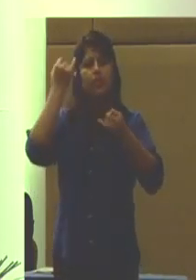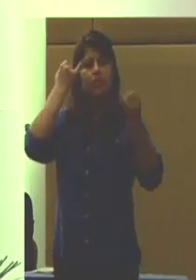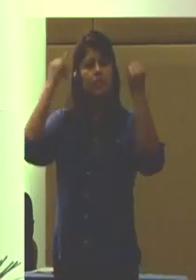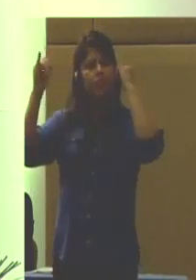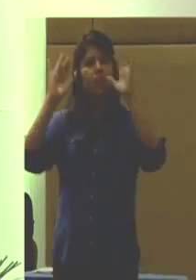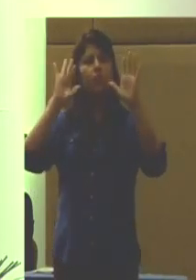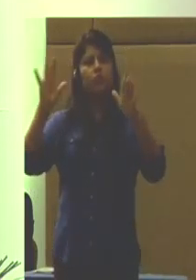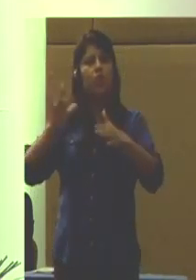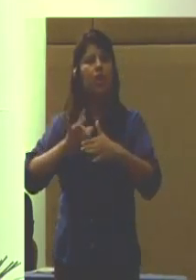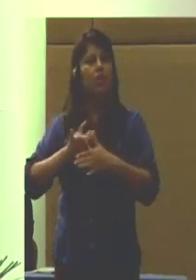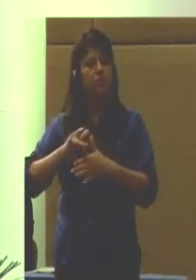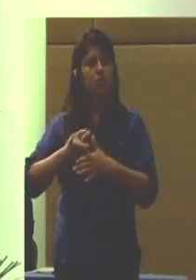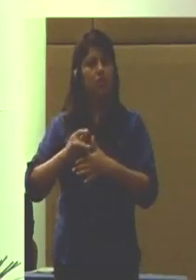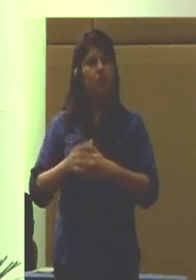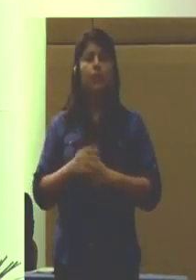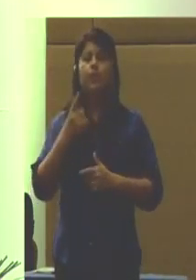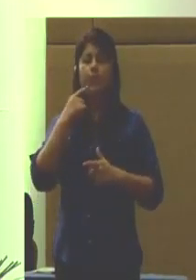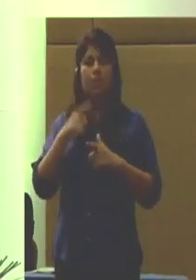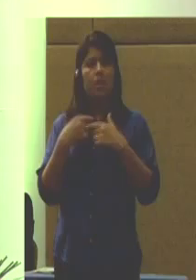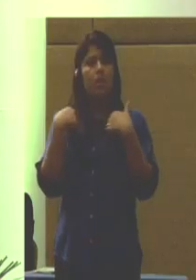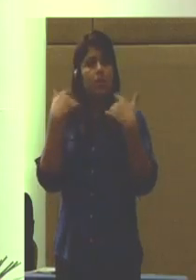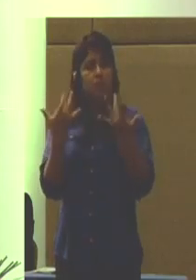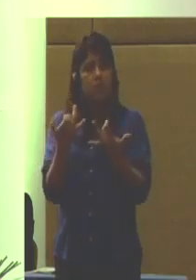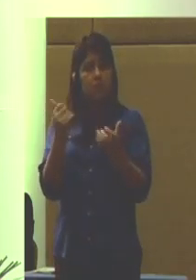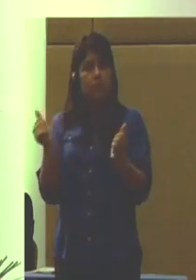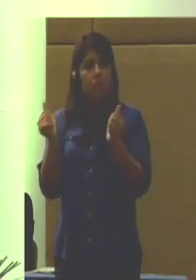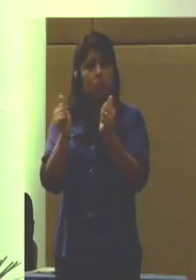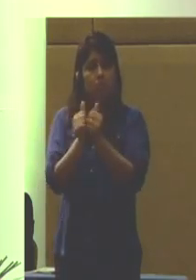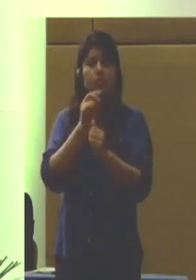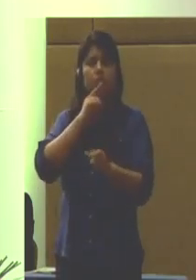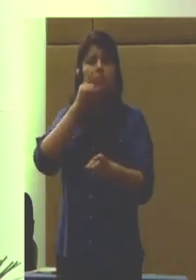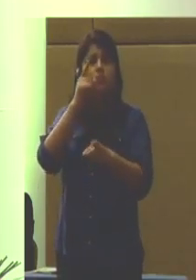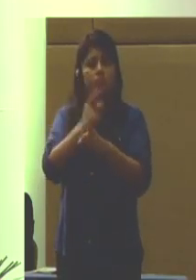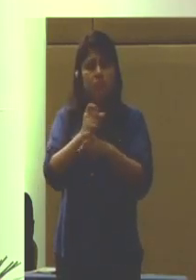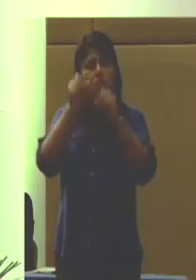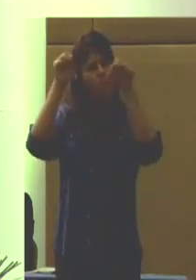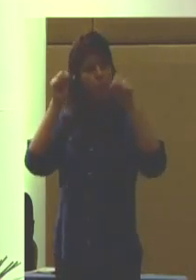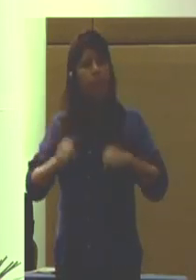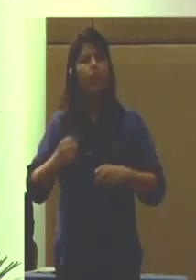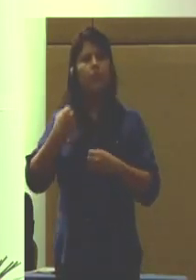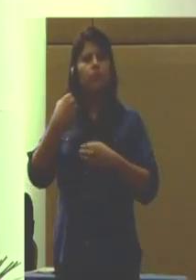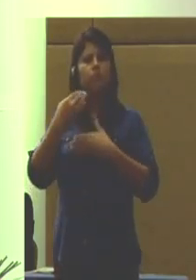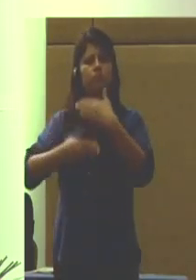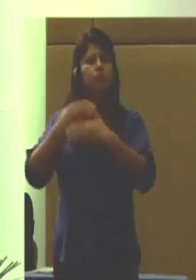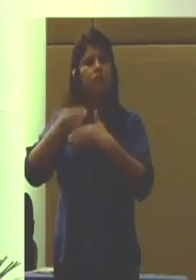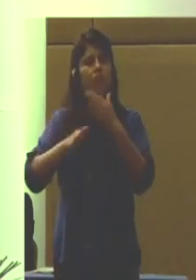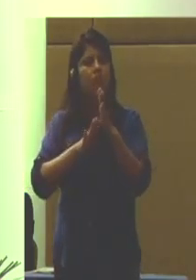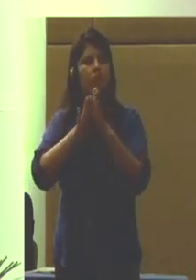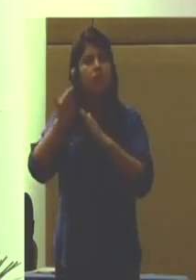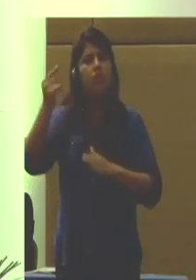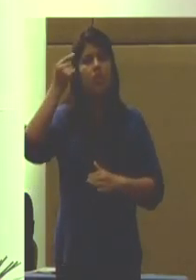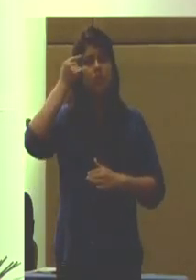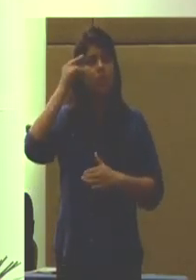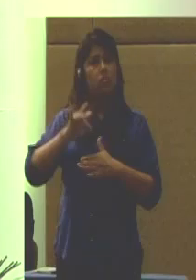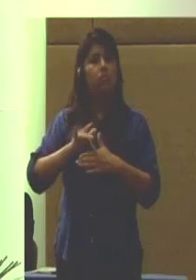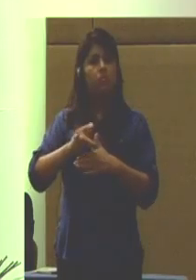del riesgo. Esperamos que con esto realmente ellos puedan desarrollar conciencia del riesgo si